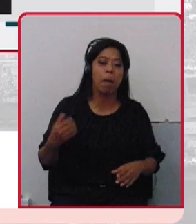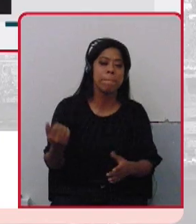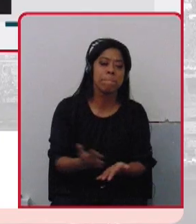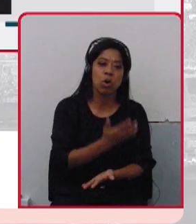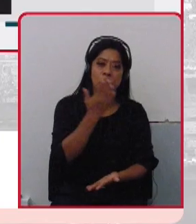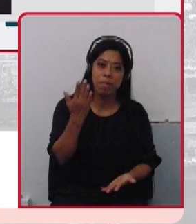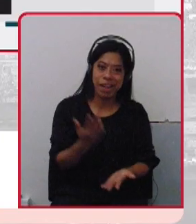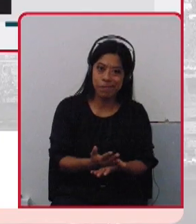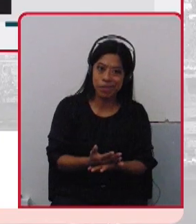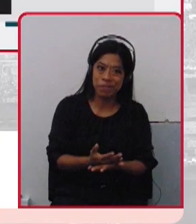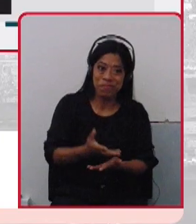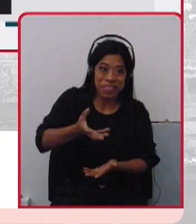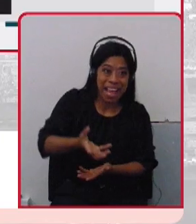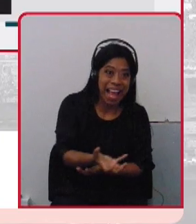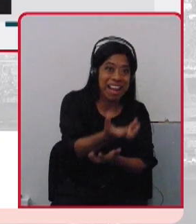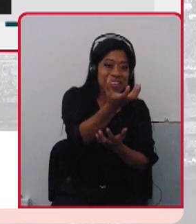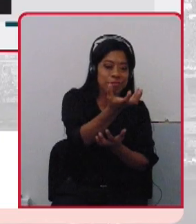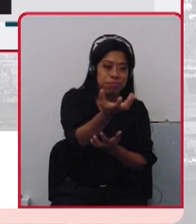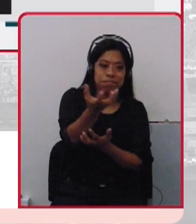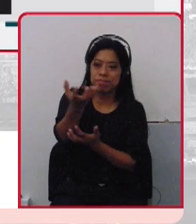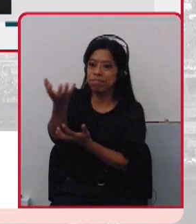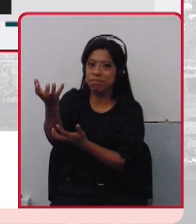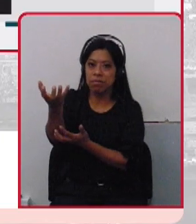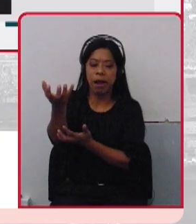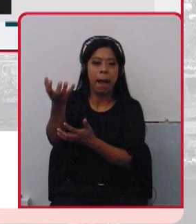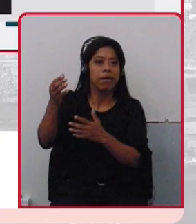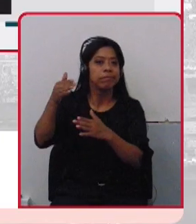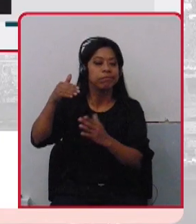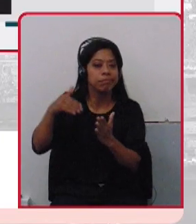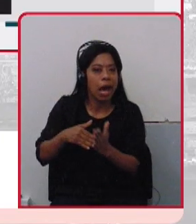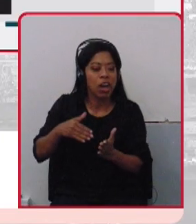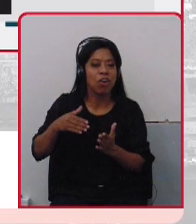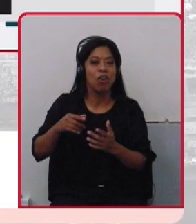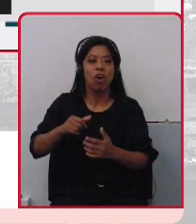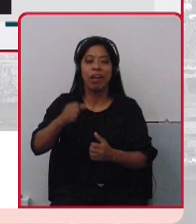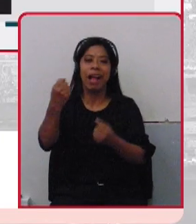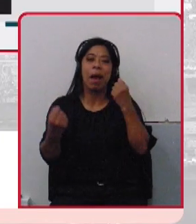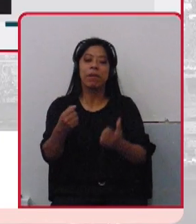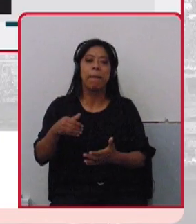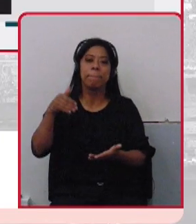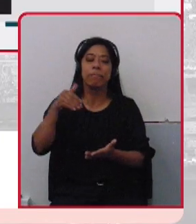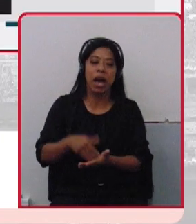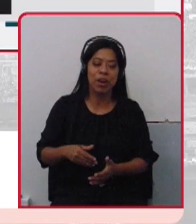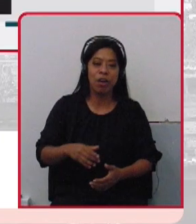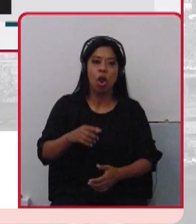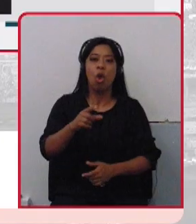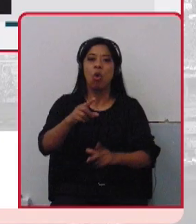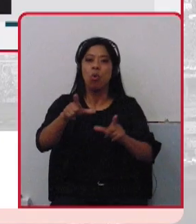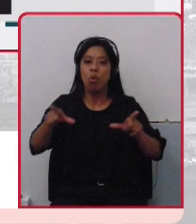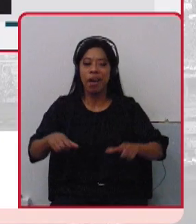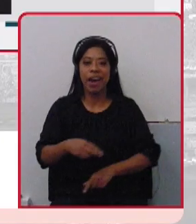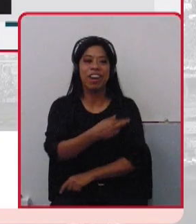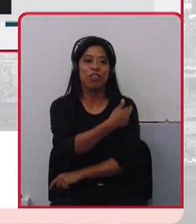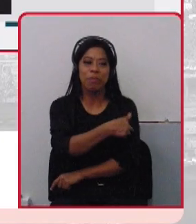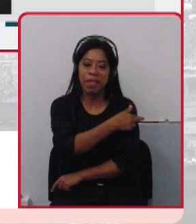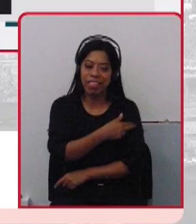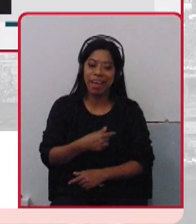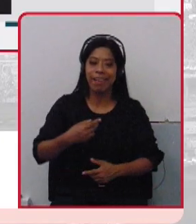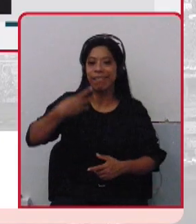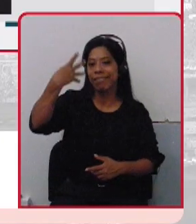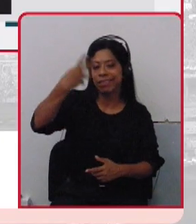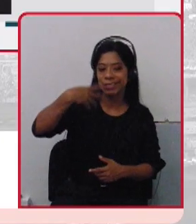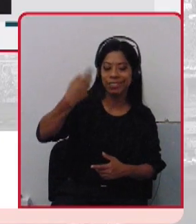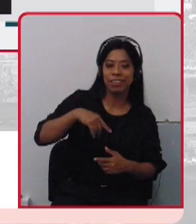la pala, paró el camión, los operadores tuvieron que ir a hacer sus declaraciones, ir al centro médico a pasar unos exámenes médicos de